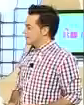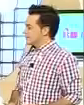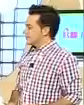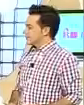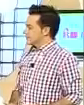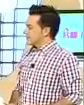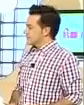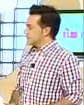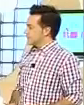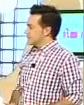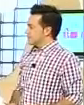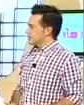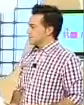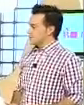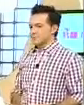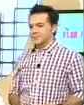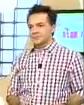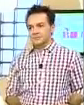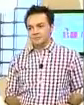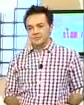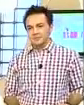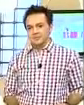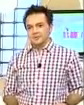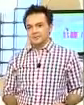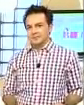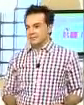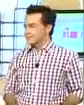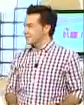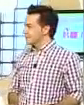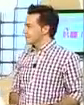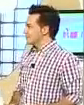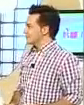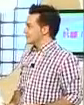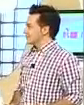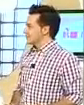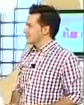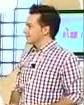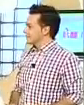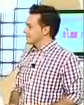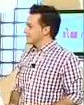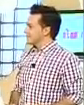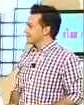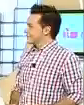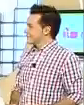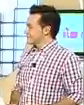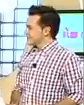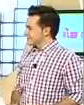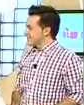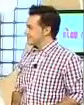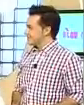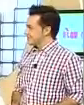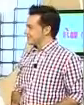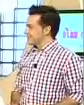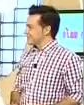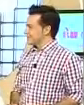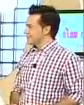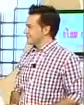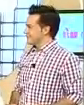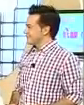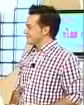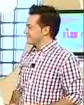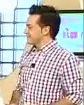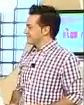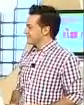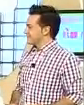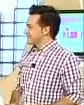literalmente todo lo que vayamos contando y hablando, así que yo voy a hacer un esfuerzo para hablar despacio y no aturullarme, porque si